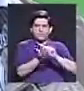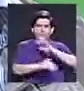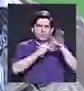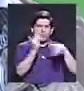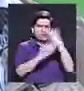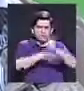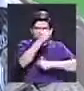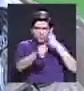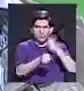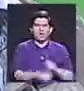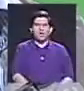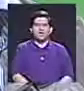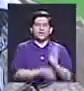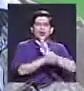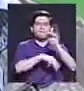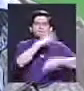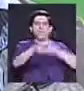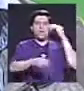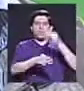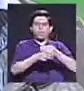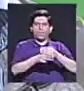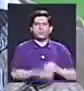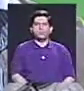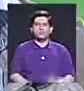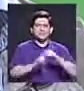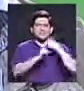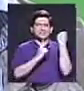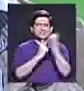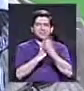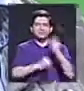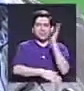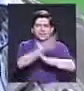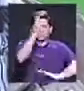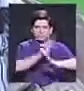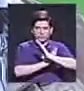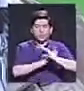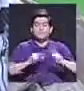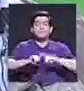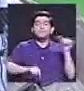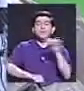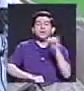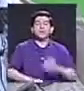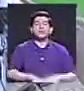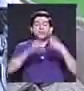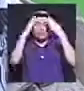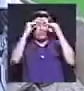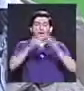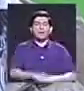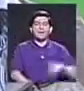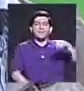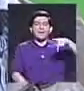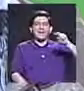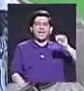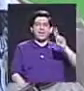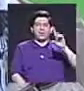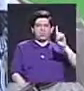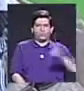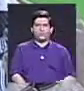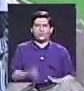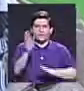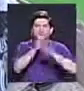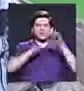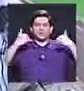los años el Banco Mundial sobre el estado de la discapacidad, pero también del informe del PNUD sobre desarrollo